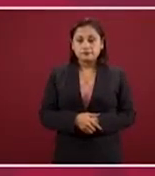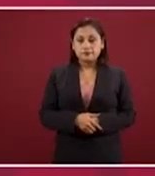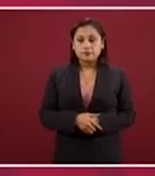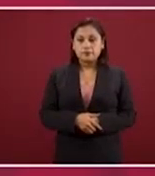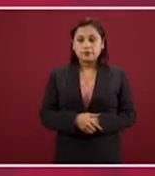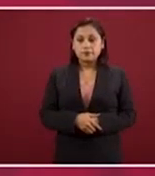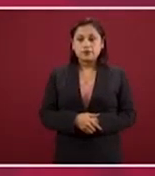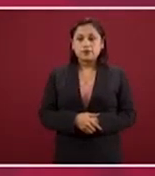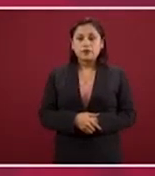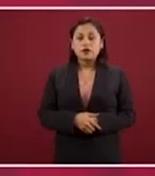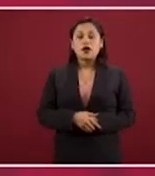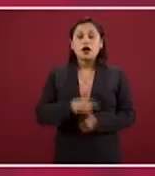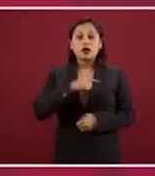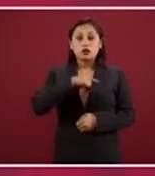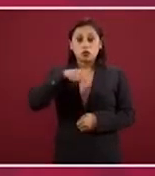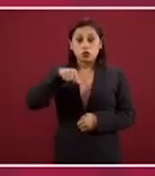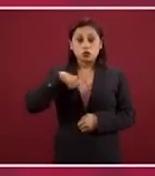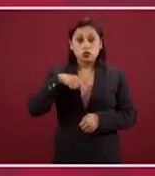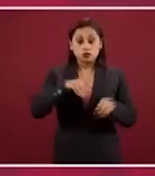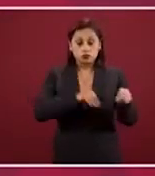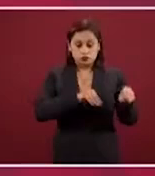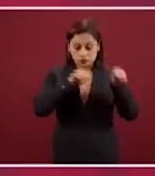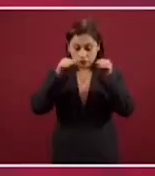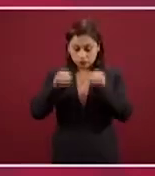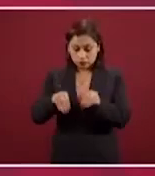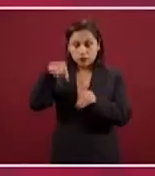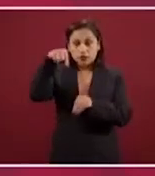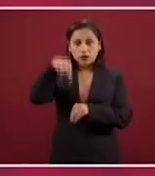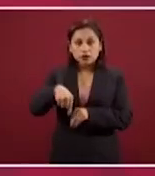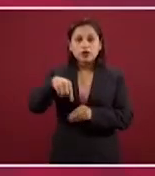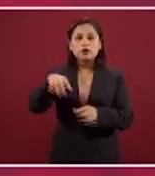Nosotros llegamos aquí para cambiar las cosas